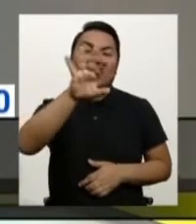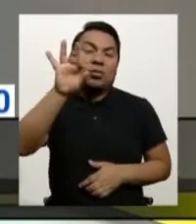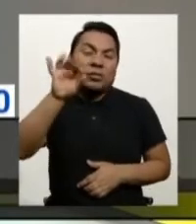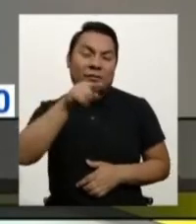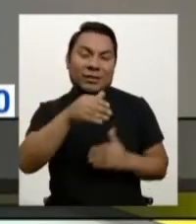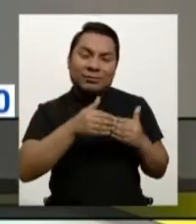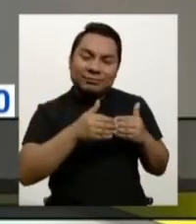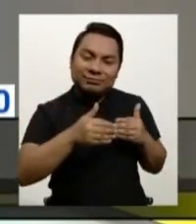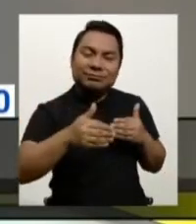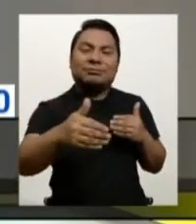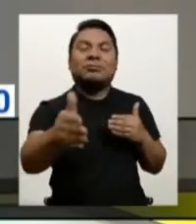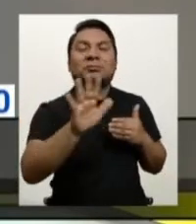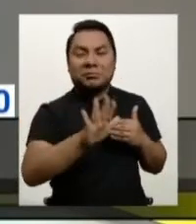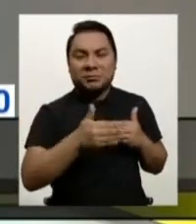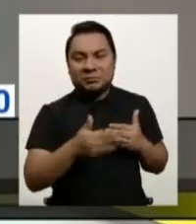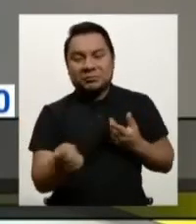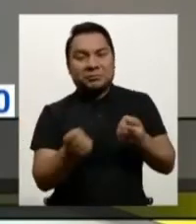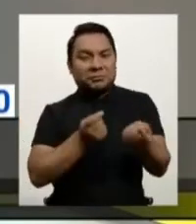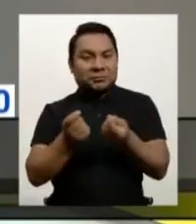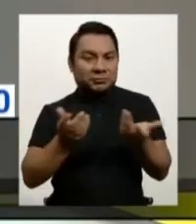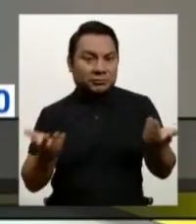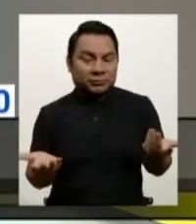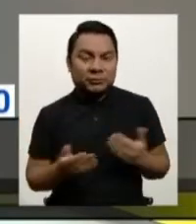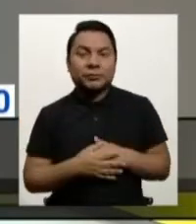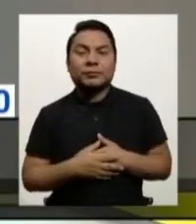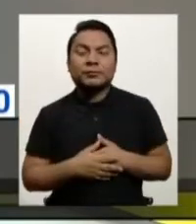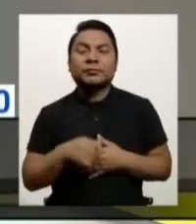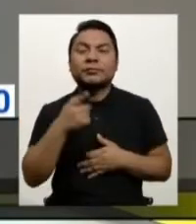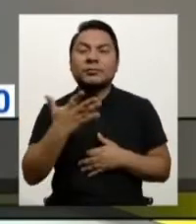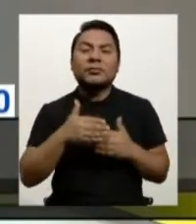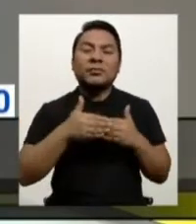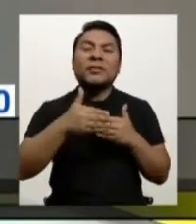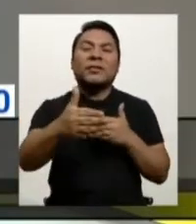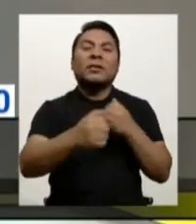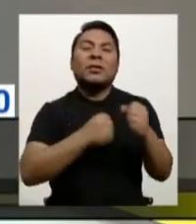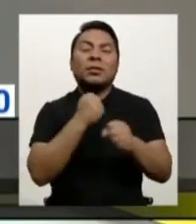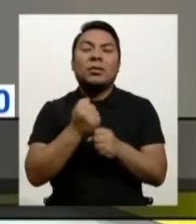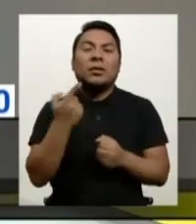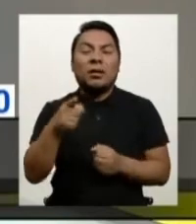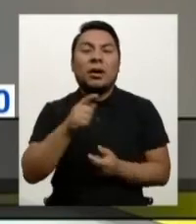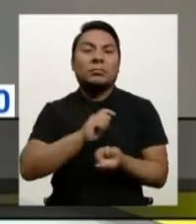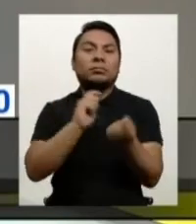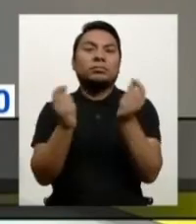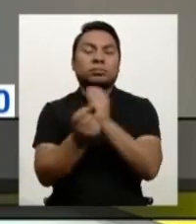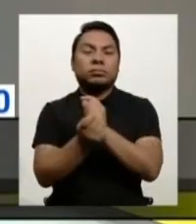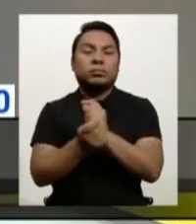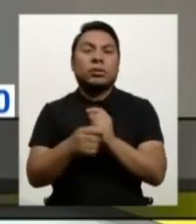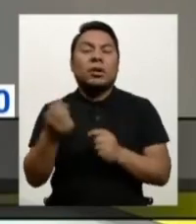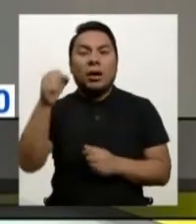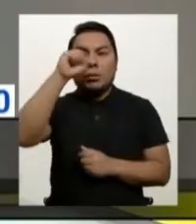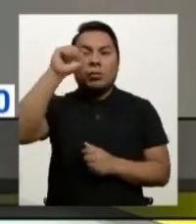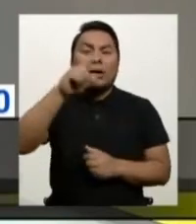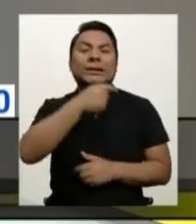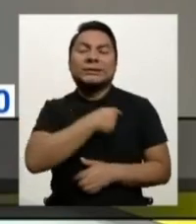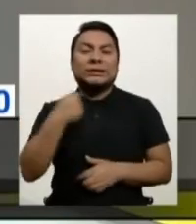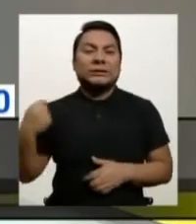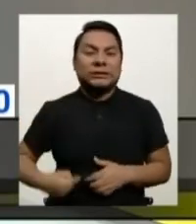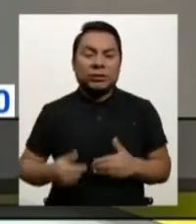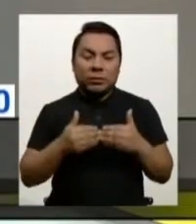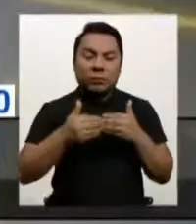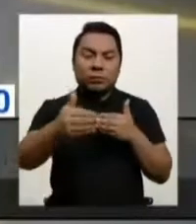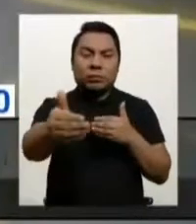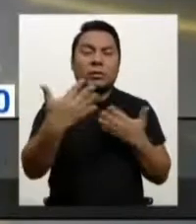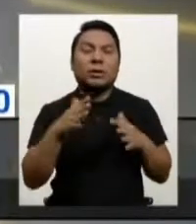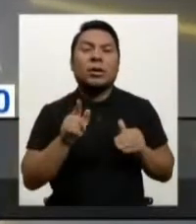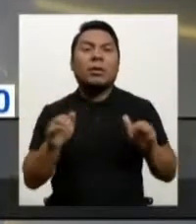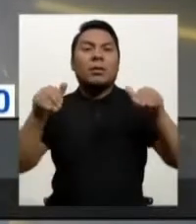el centenario de, digamos, el centenario de la Revolución China, pues China ya en ese momento habrá ocupado totalmente el